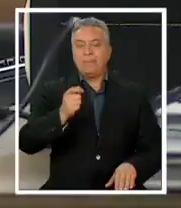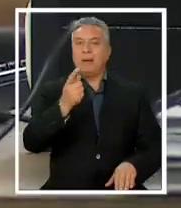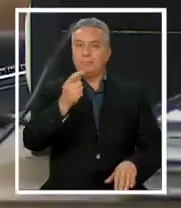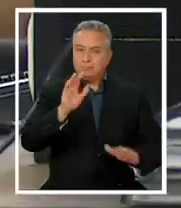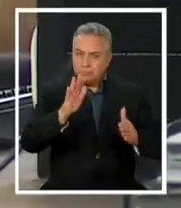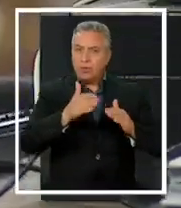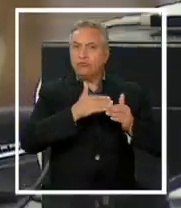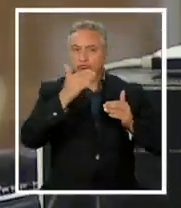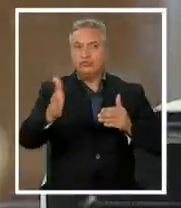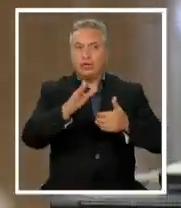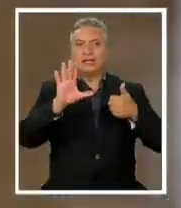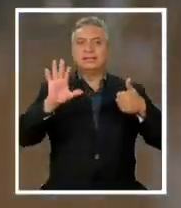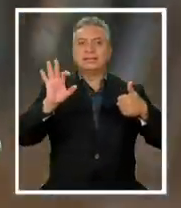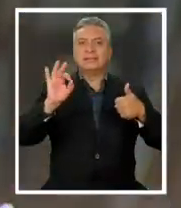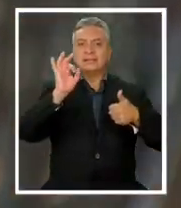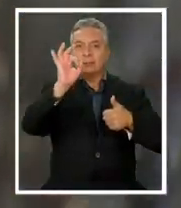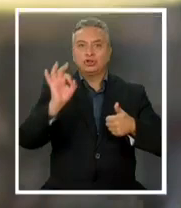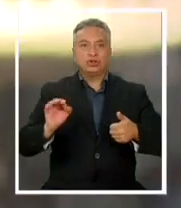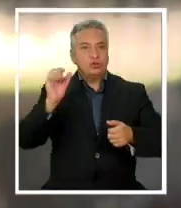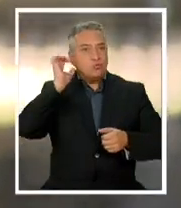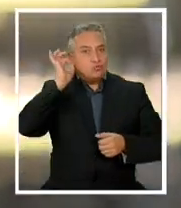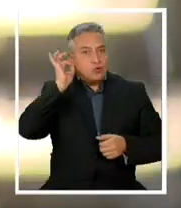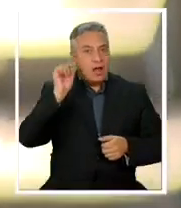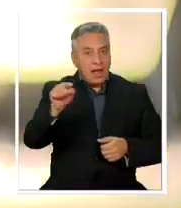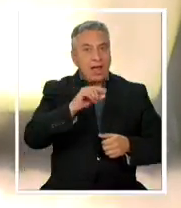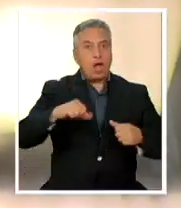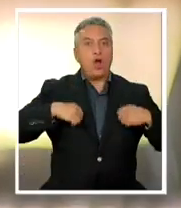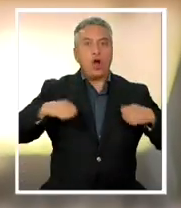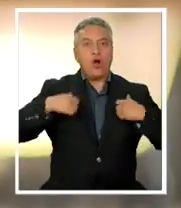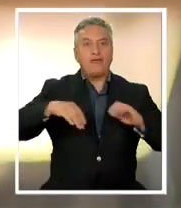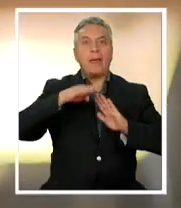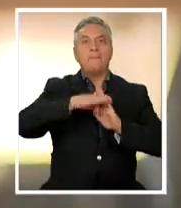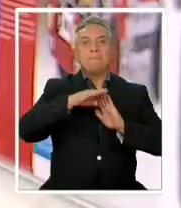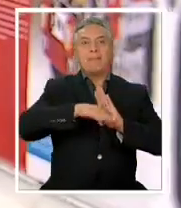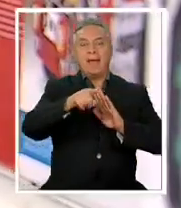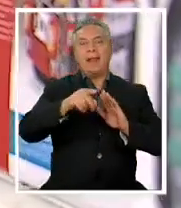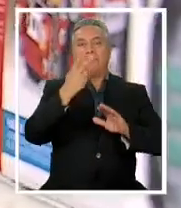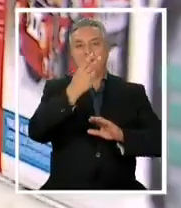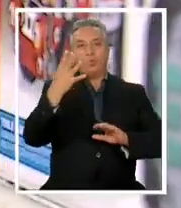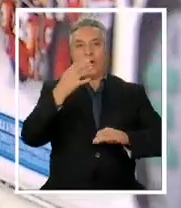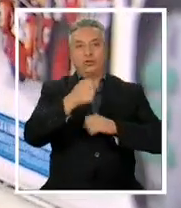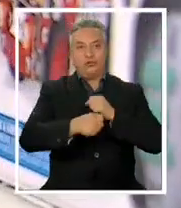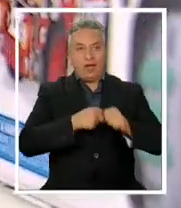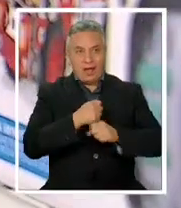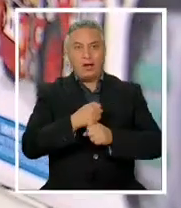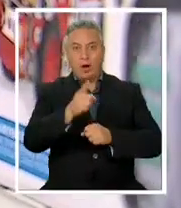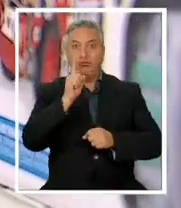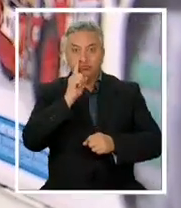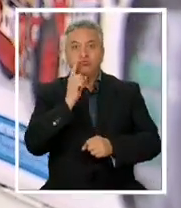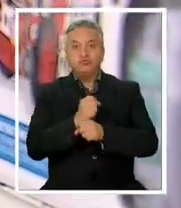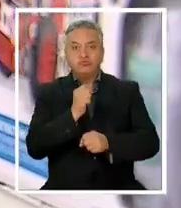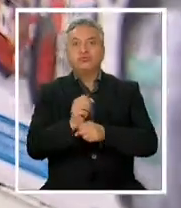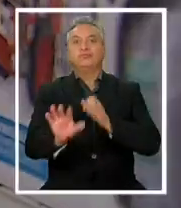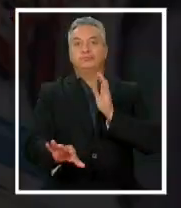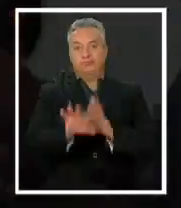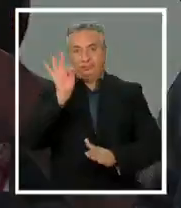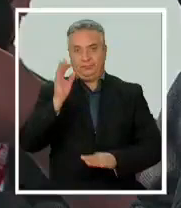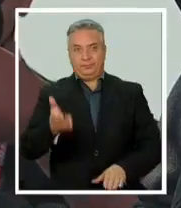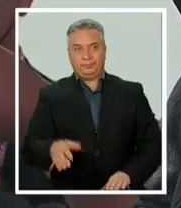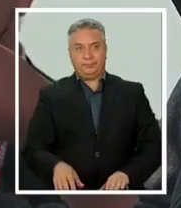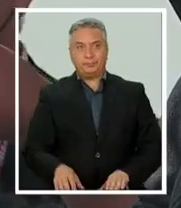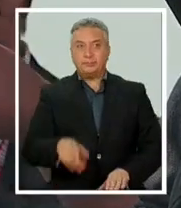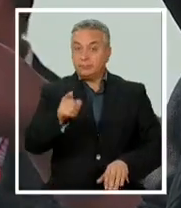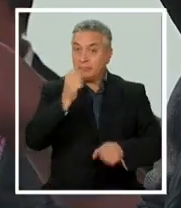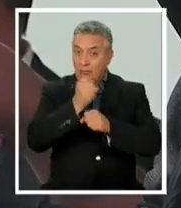el 60% de la remuneración a mujeres y jóvenes menores de 24 años que encuentran empleo formal. Cada nueva